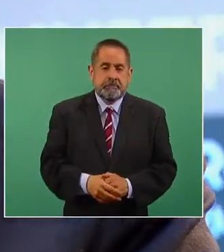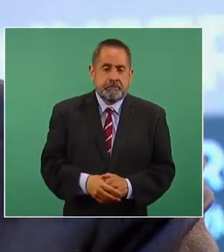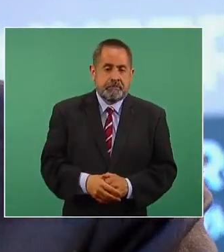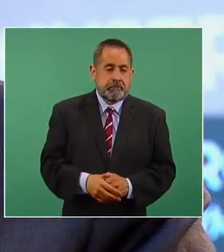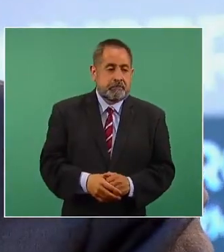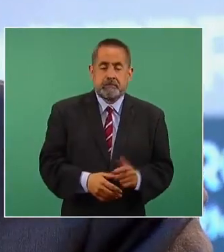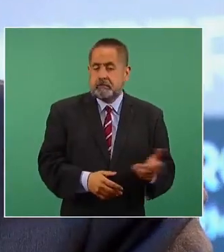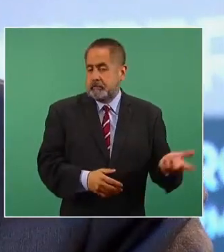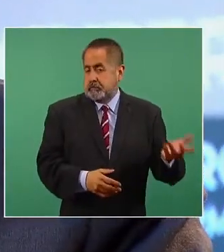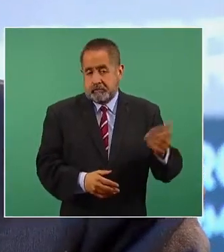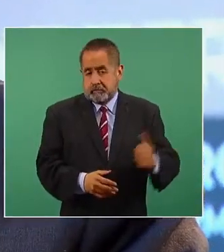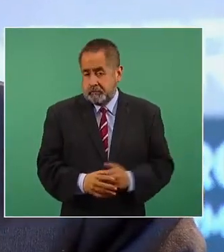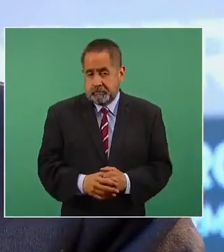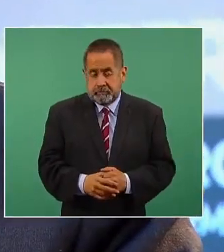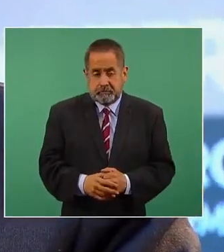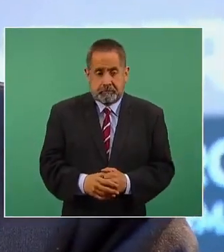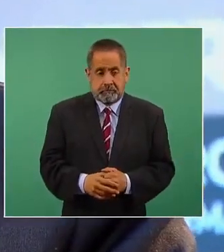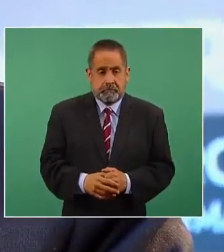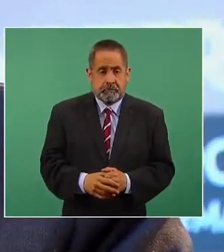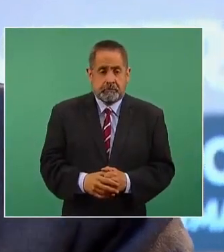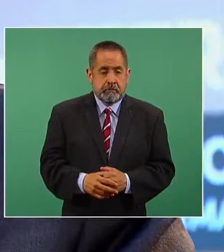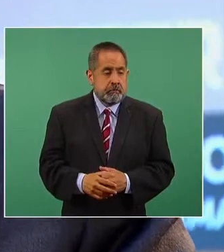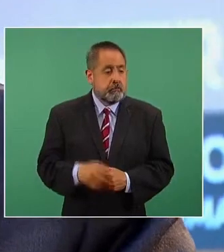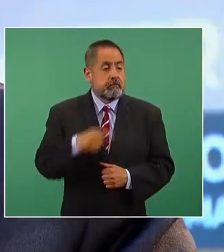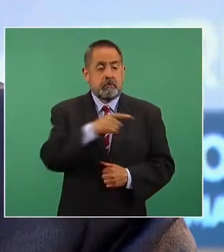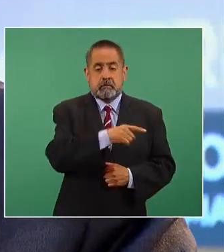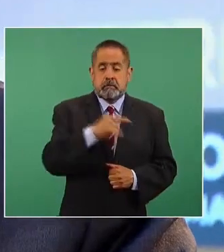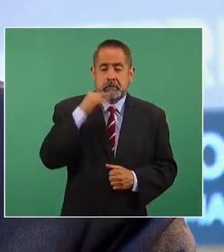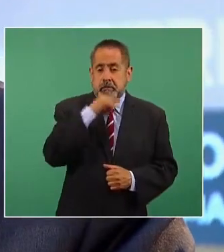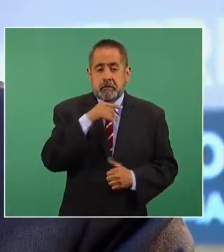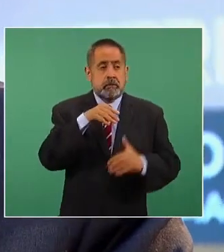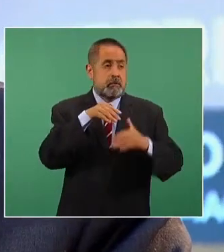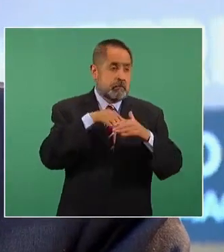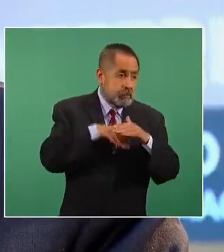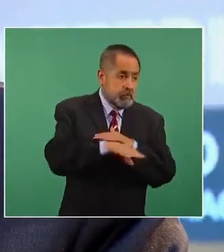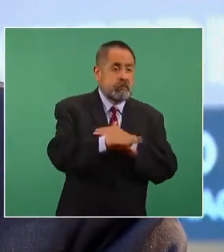Pueden ir a los templos